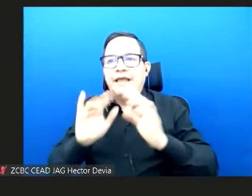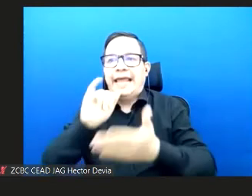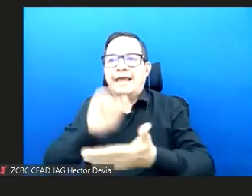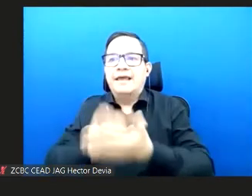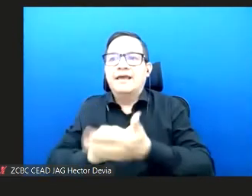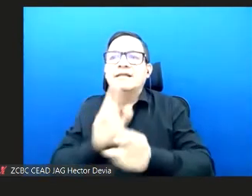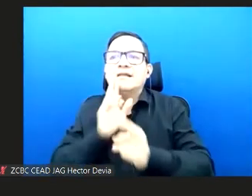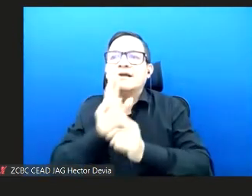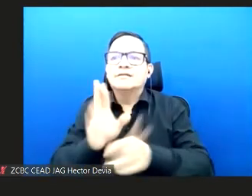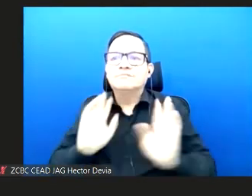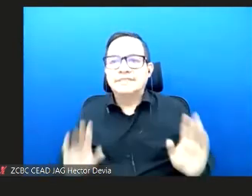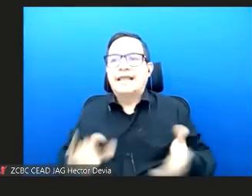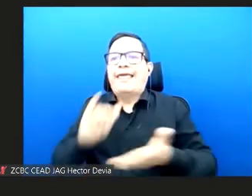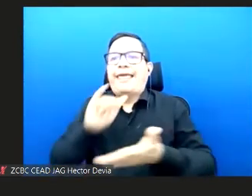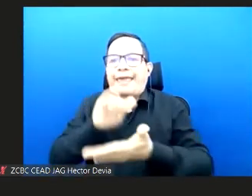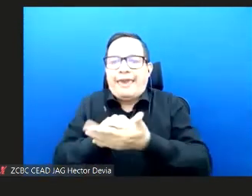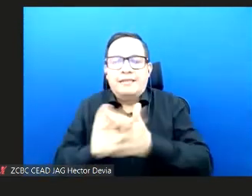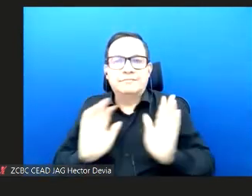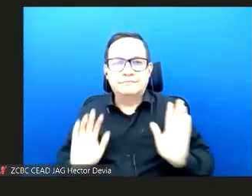lo pueden ver acá.